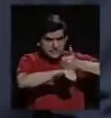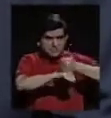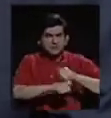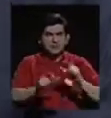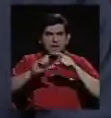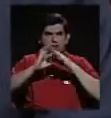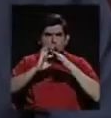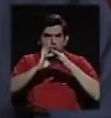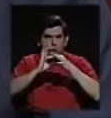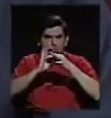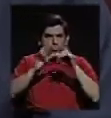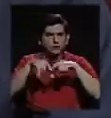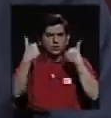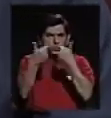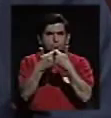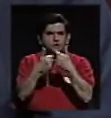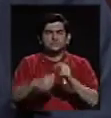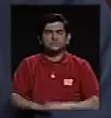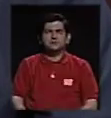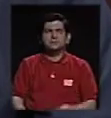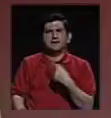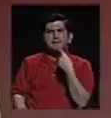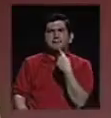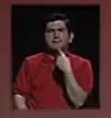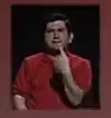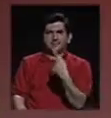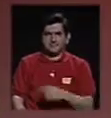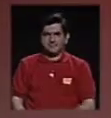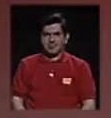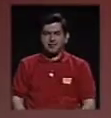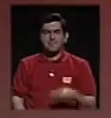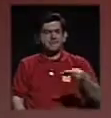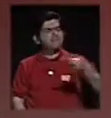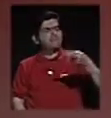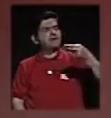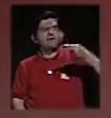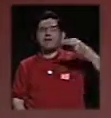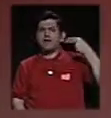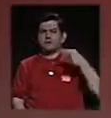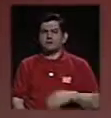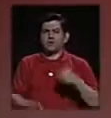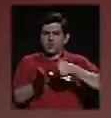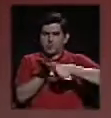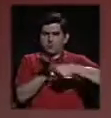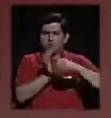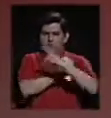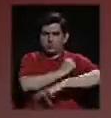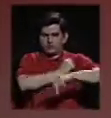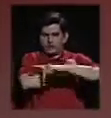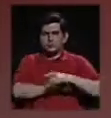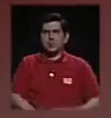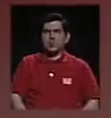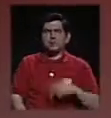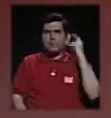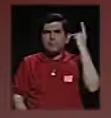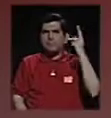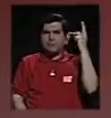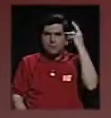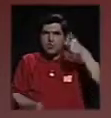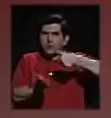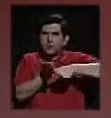una coalición? Digamos que la historia electoral del país, la historia político-electoral del